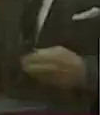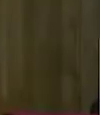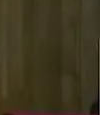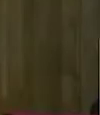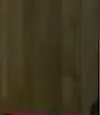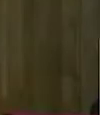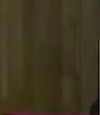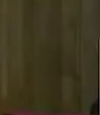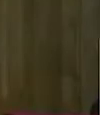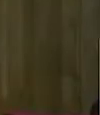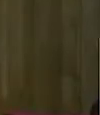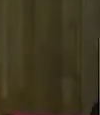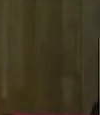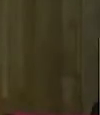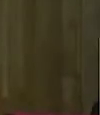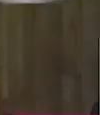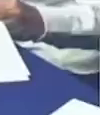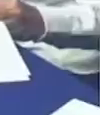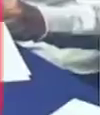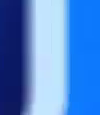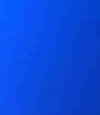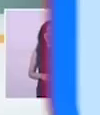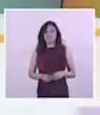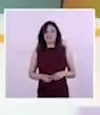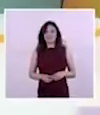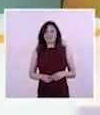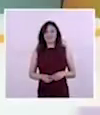a los sectores más afectados